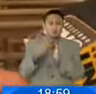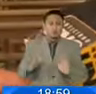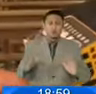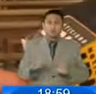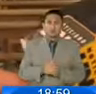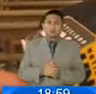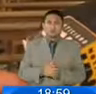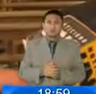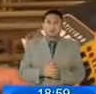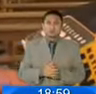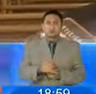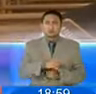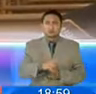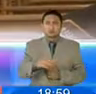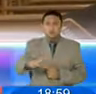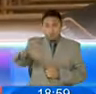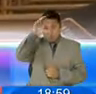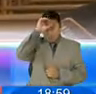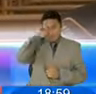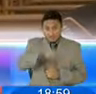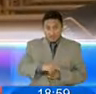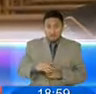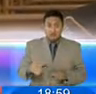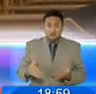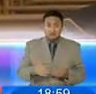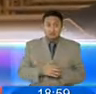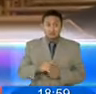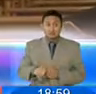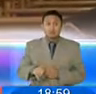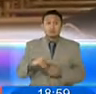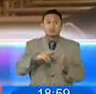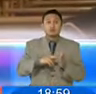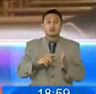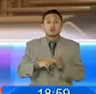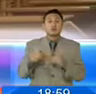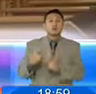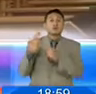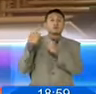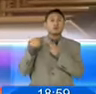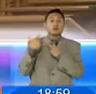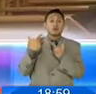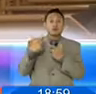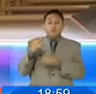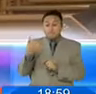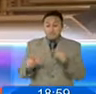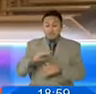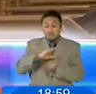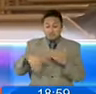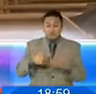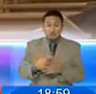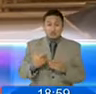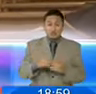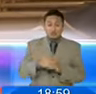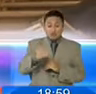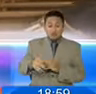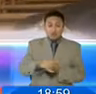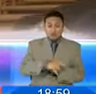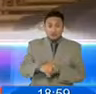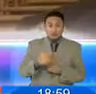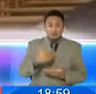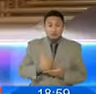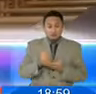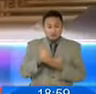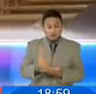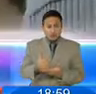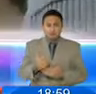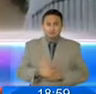aprendan lo que es la la responsabilidad hacia los demás especialmente al pueblo al que lo